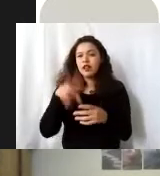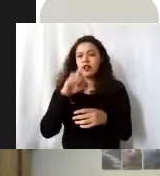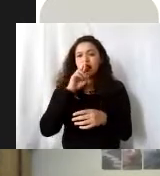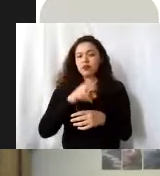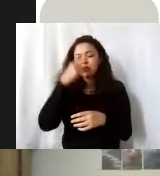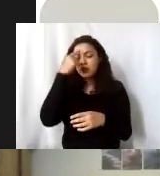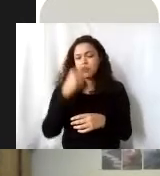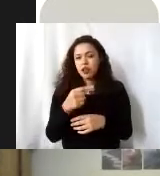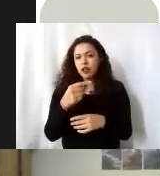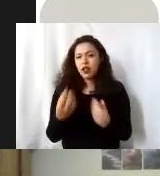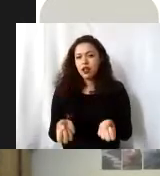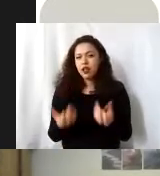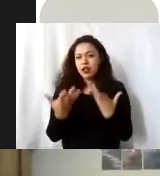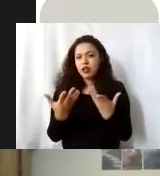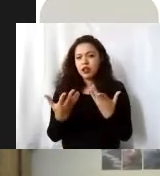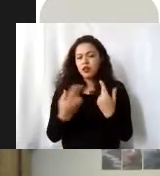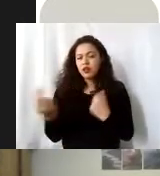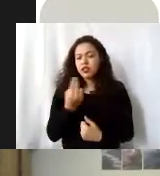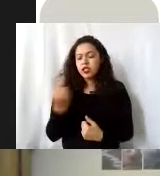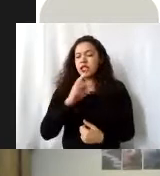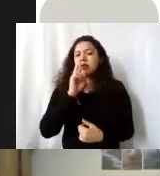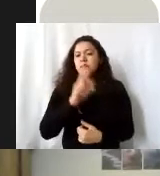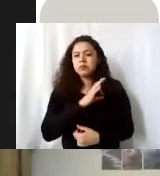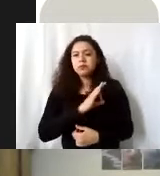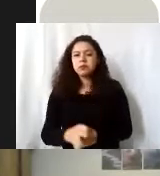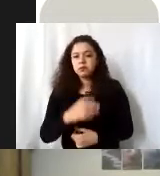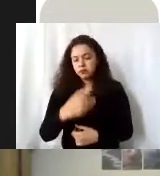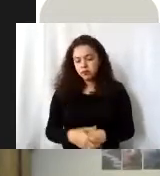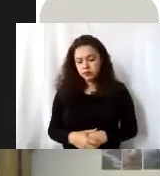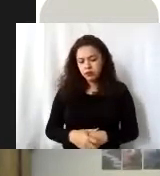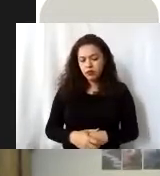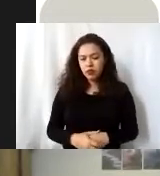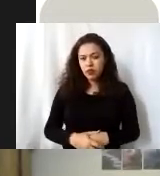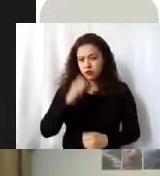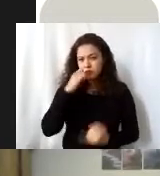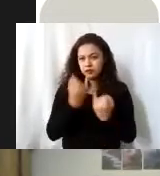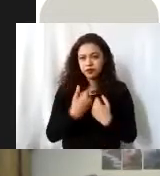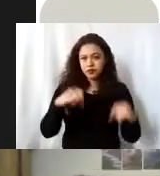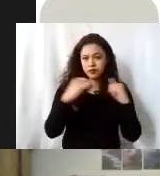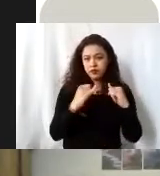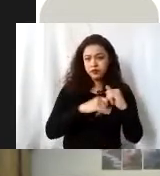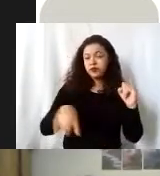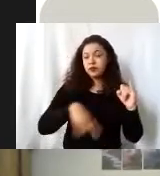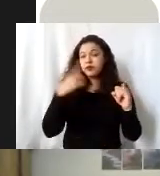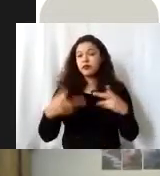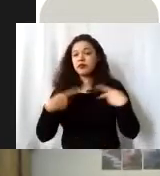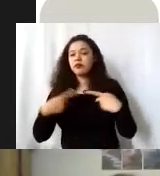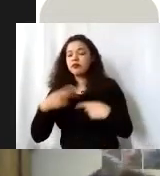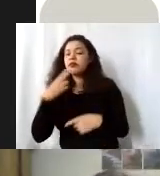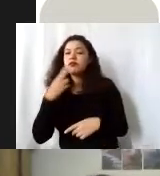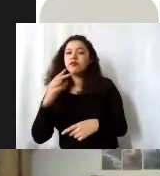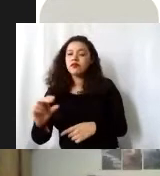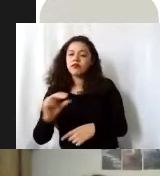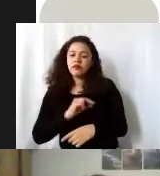las nuevas necesidades y nuevas demandas, tanto de las instituciones como de los usuarios, o de los usuarios